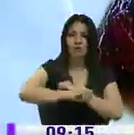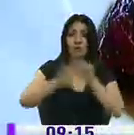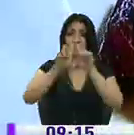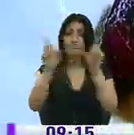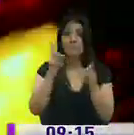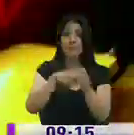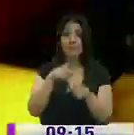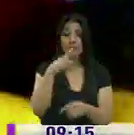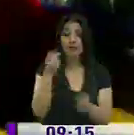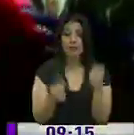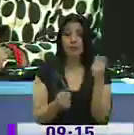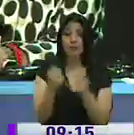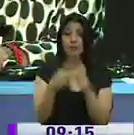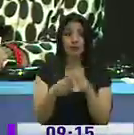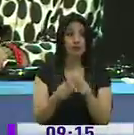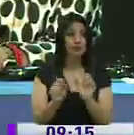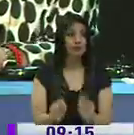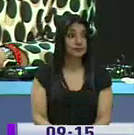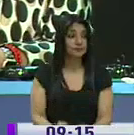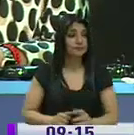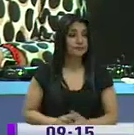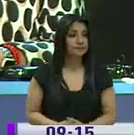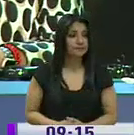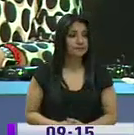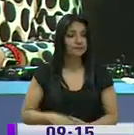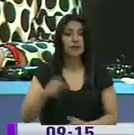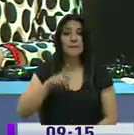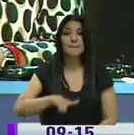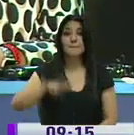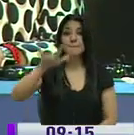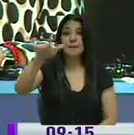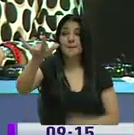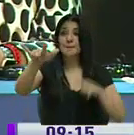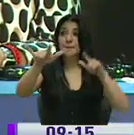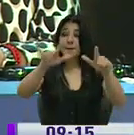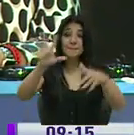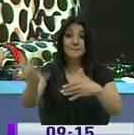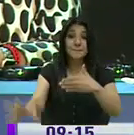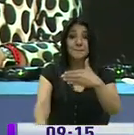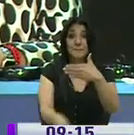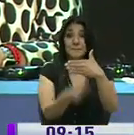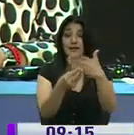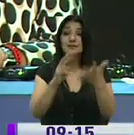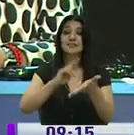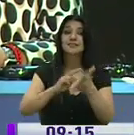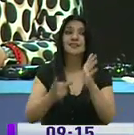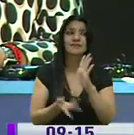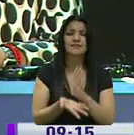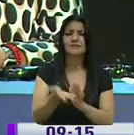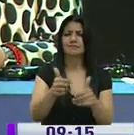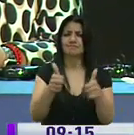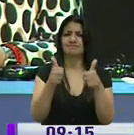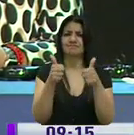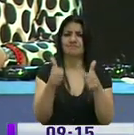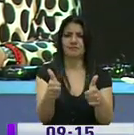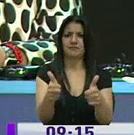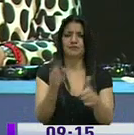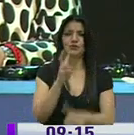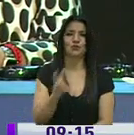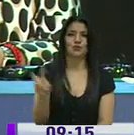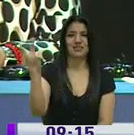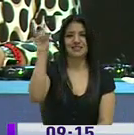de automóviles la ampliación de rutas y frecuencias centrados en el incremento sustantivo de turistas